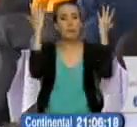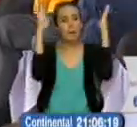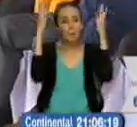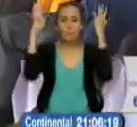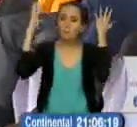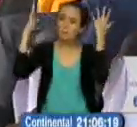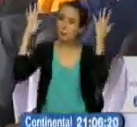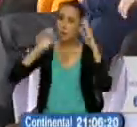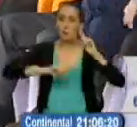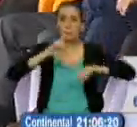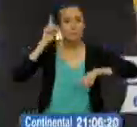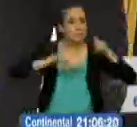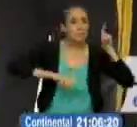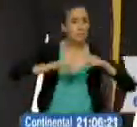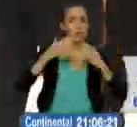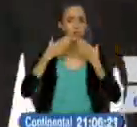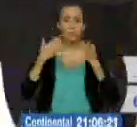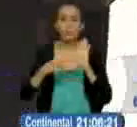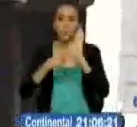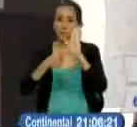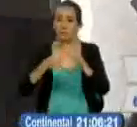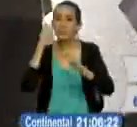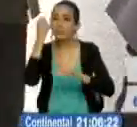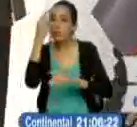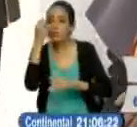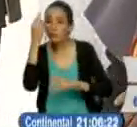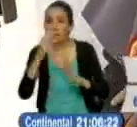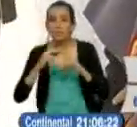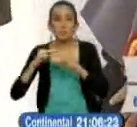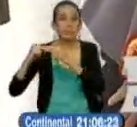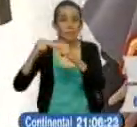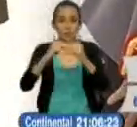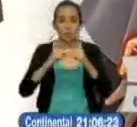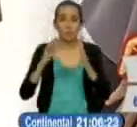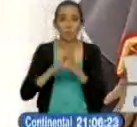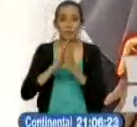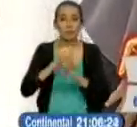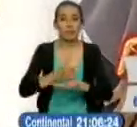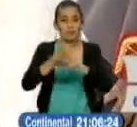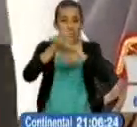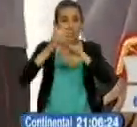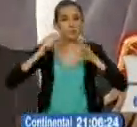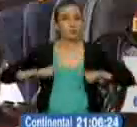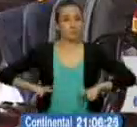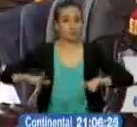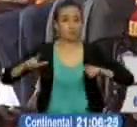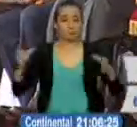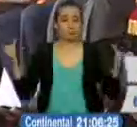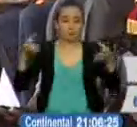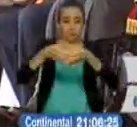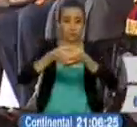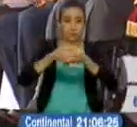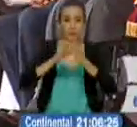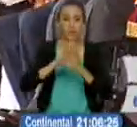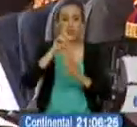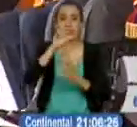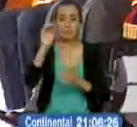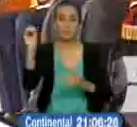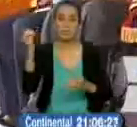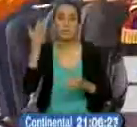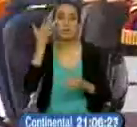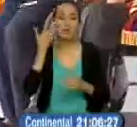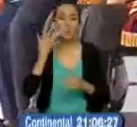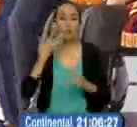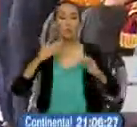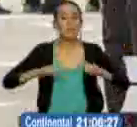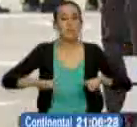por reiteradas ocasiones, señal de entendimiento y buena relación entre el Ejecutivo y Fuerzas Armadas a menos de los 100 primeros días de gestión del